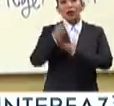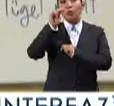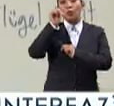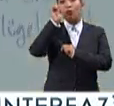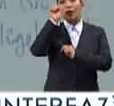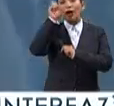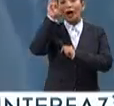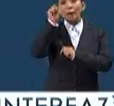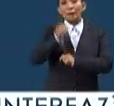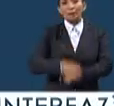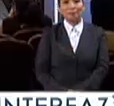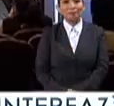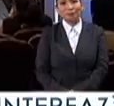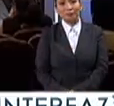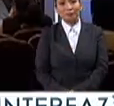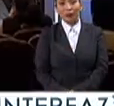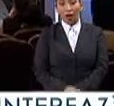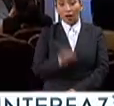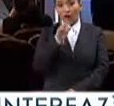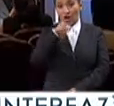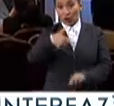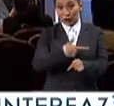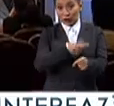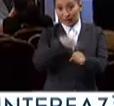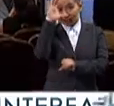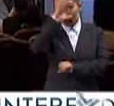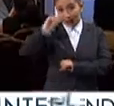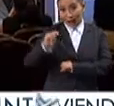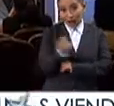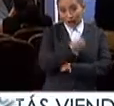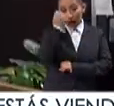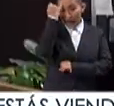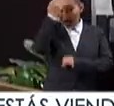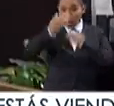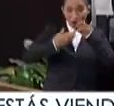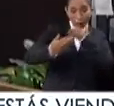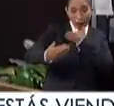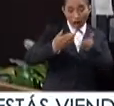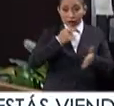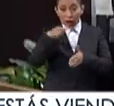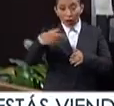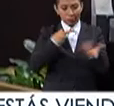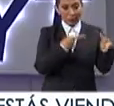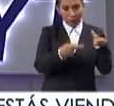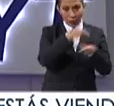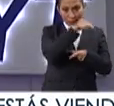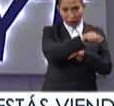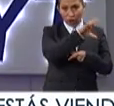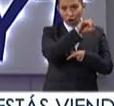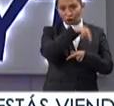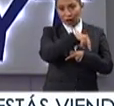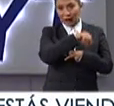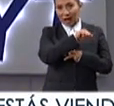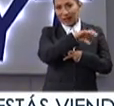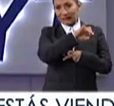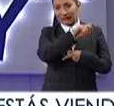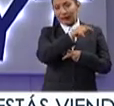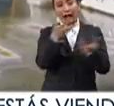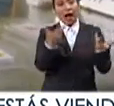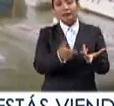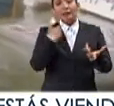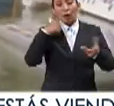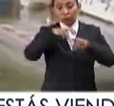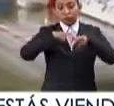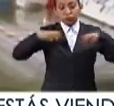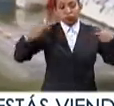la unam en el foro nacional de ciencia tecnología e innovación organizado por el conacyt se llevó a cabo